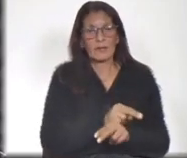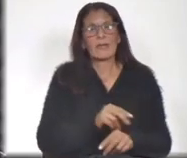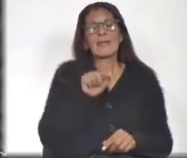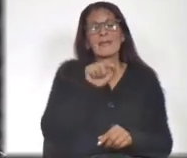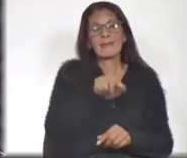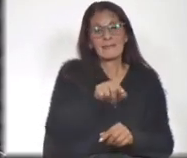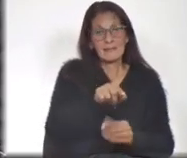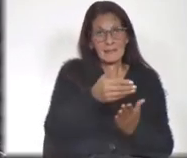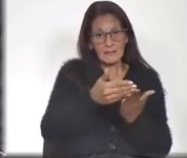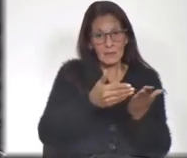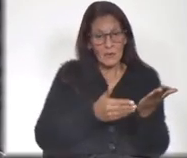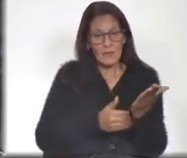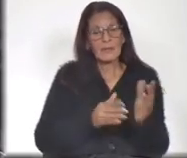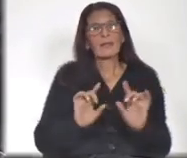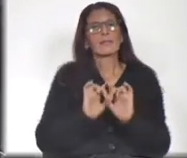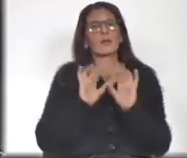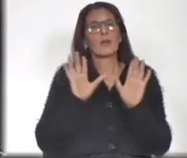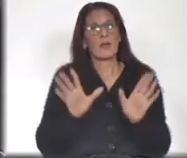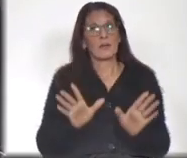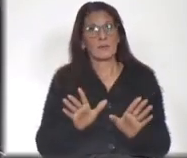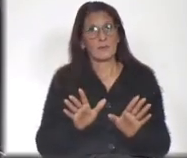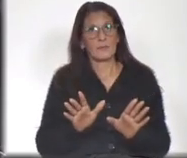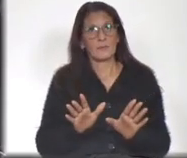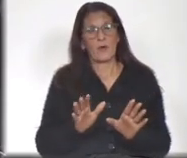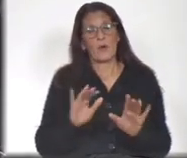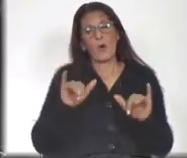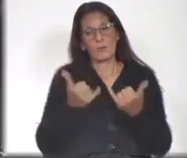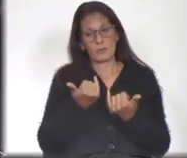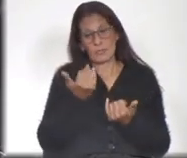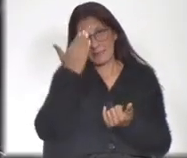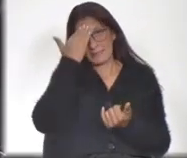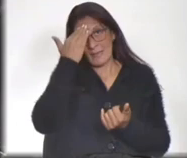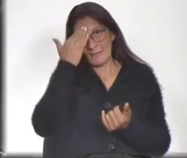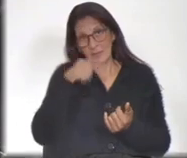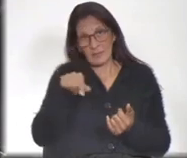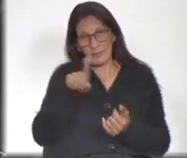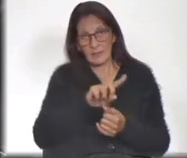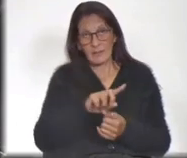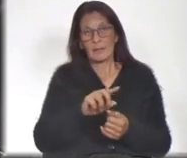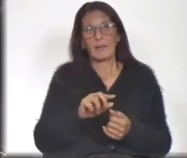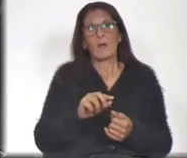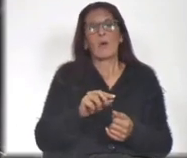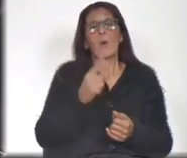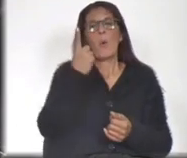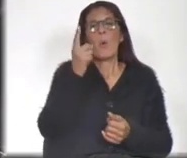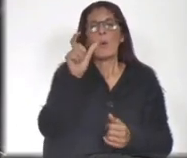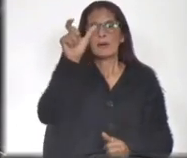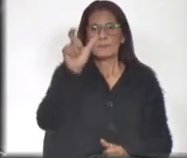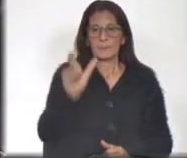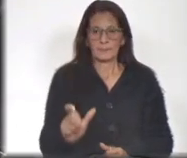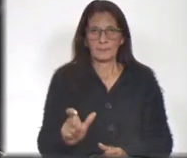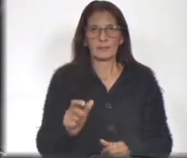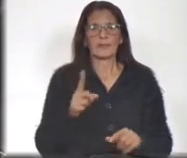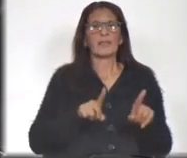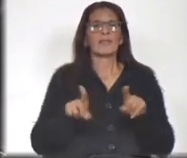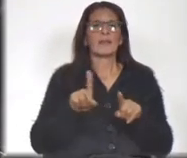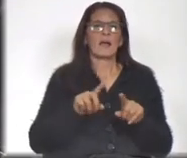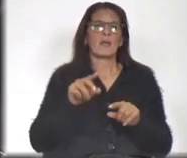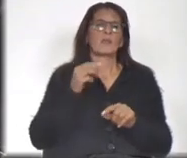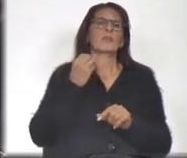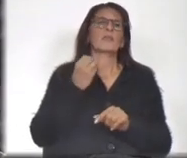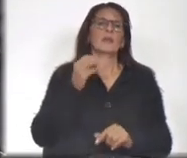esa comisión, acá quedó claro que, como ya se sabe obviamente, uno de los integrantes es un delegado de la